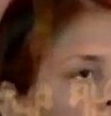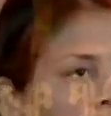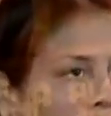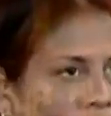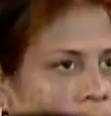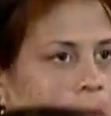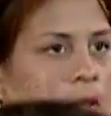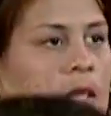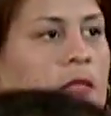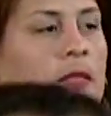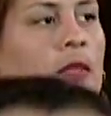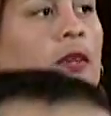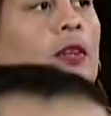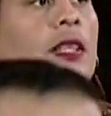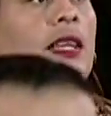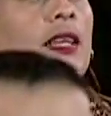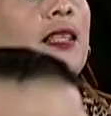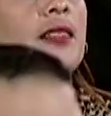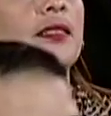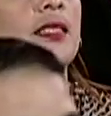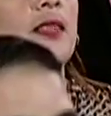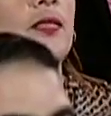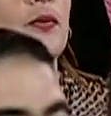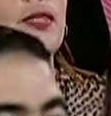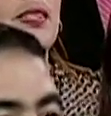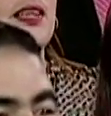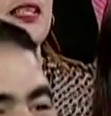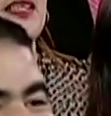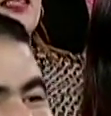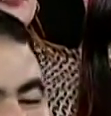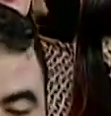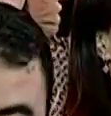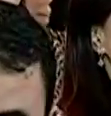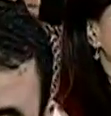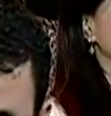dio por el sol que naciendo